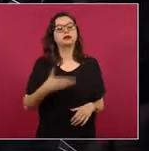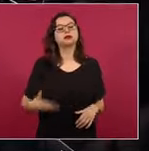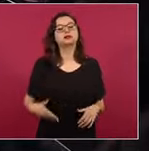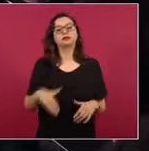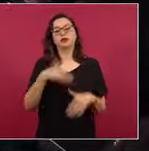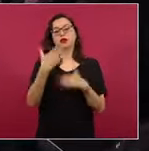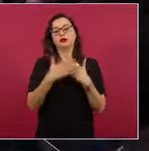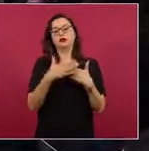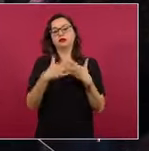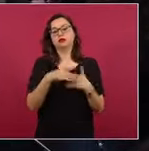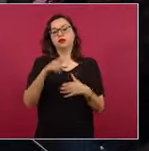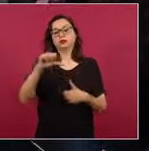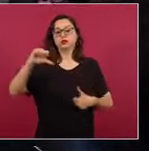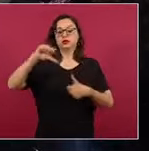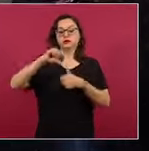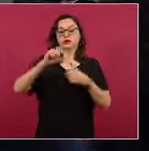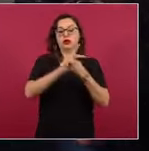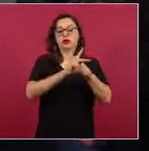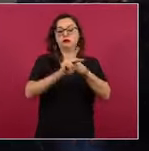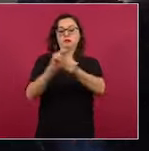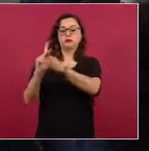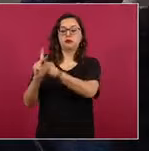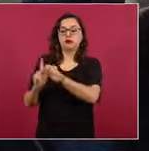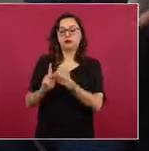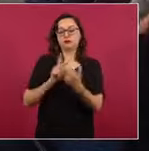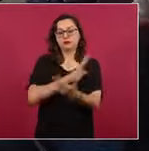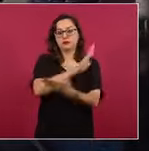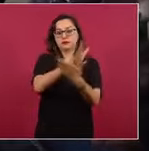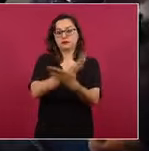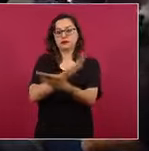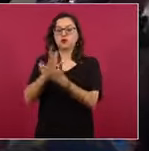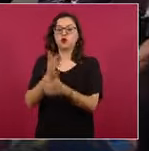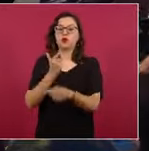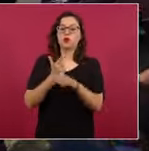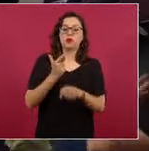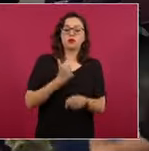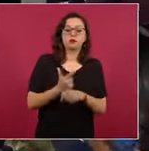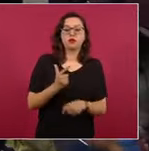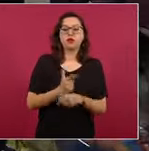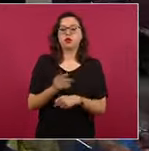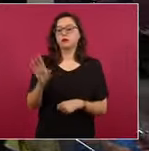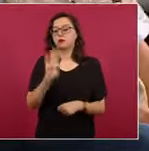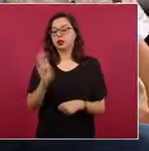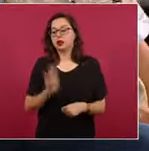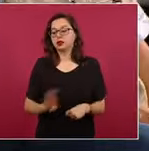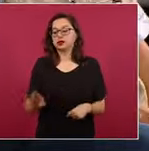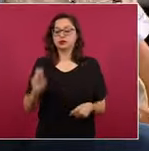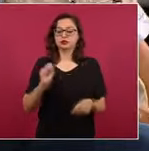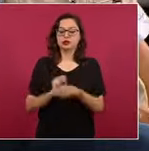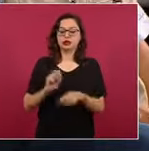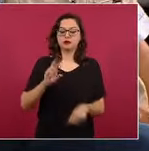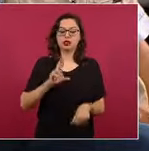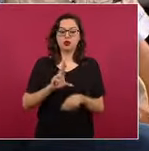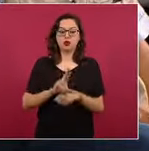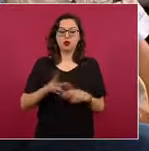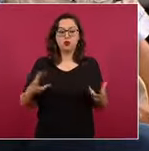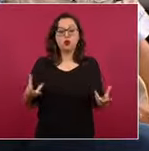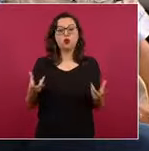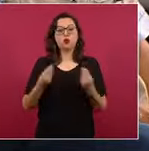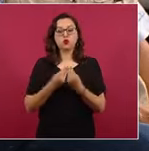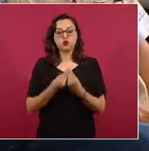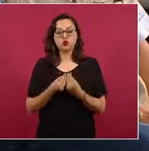la posibilidad o ha habido algún interés de parte de Guatemala, Belice, El Salvador, no sé, de extender esta